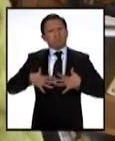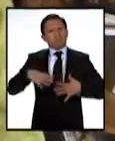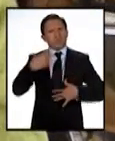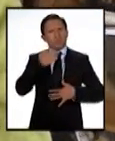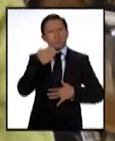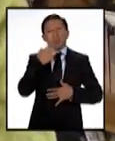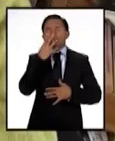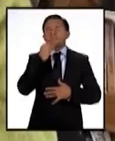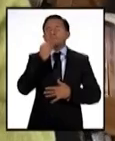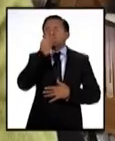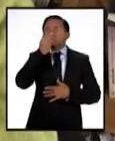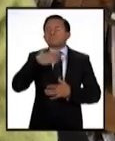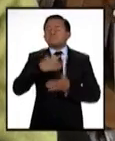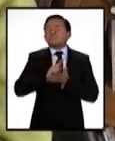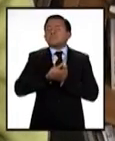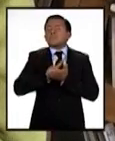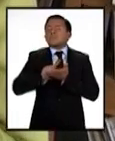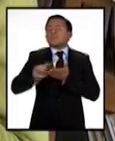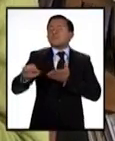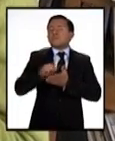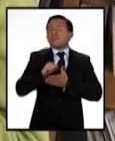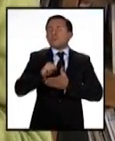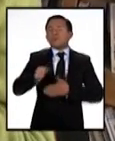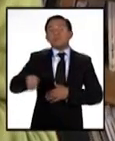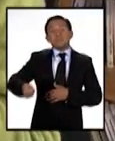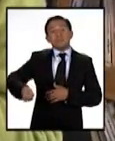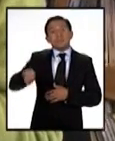llena de cosas ricas para la hora del recreo.